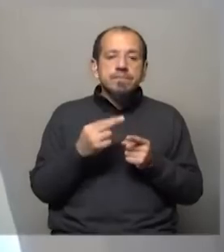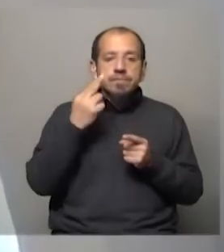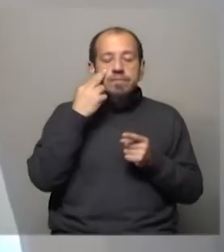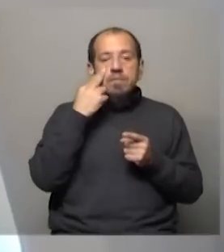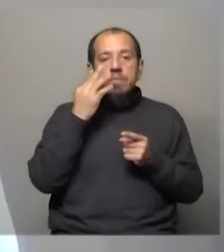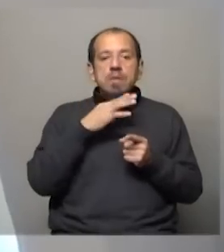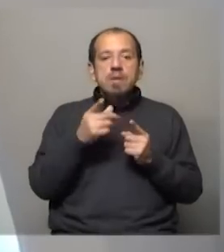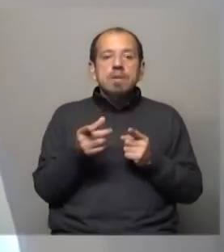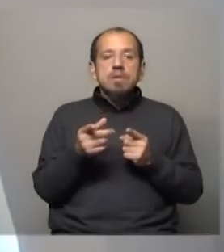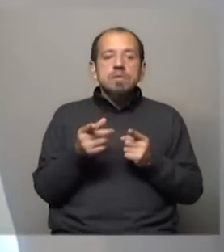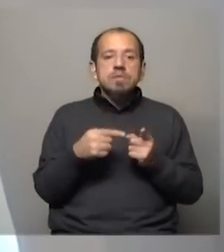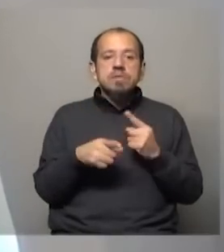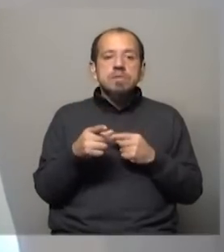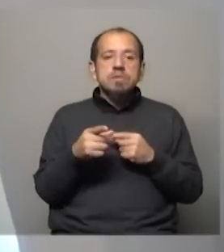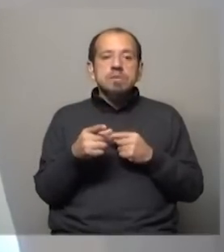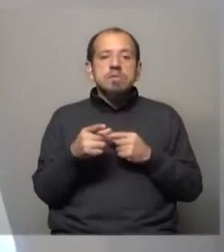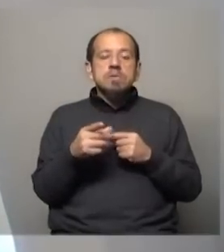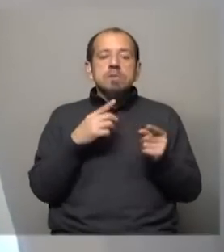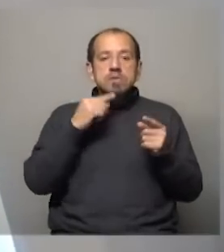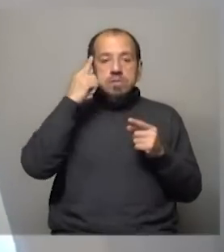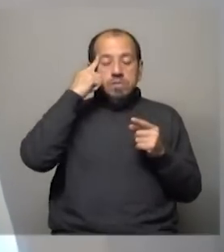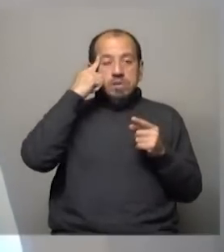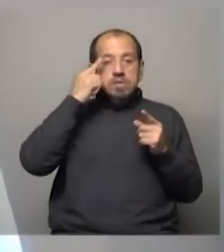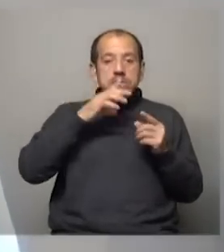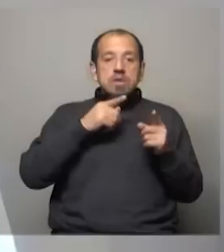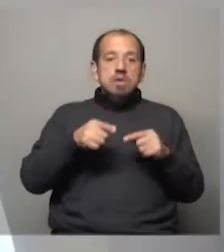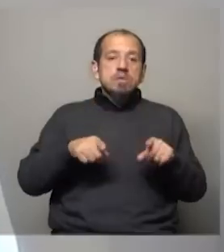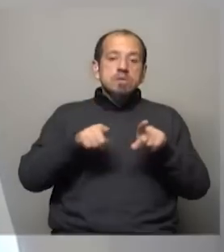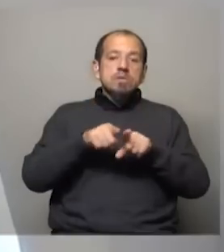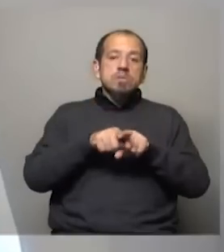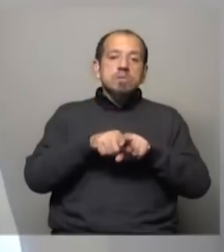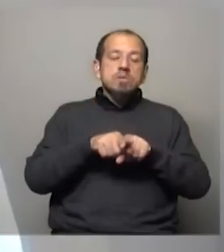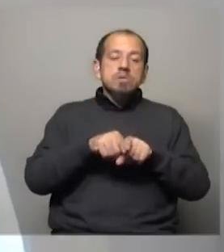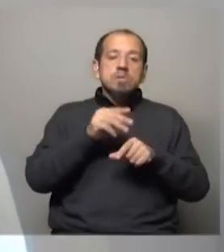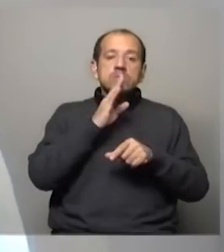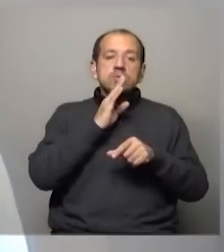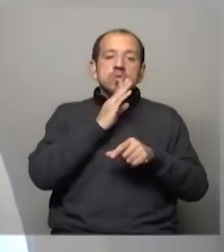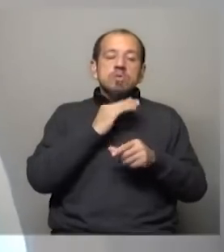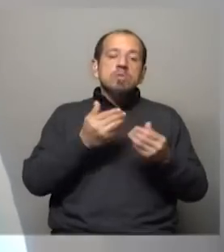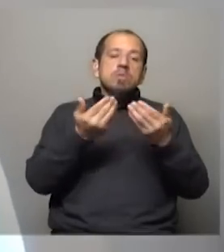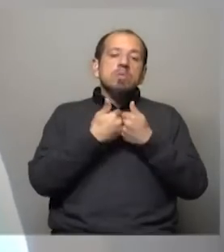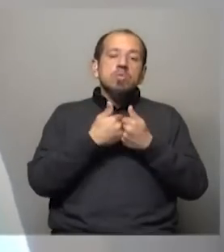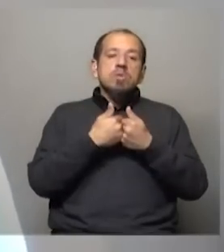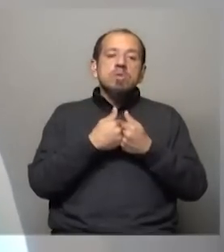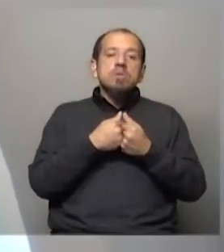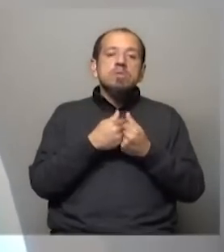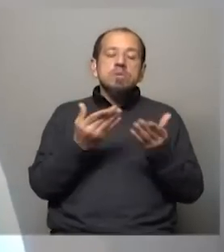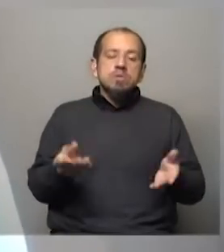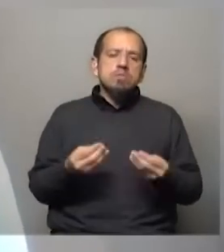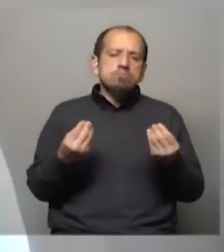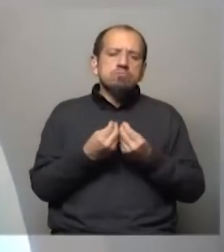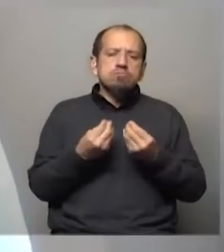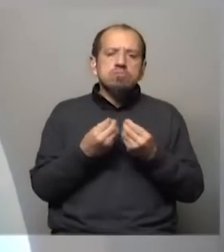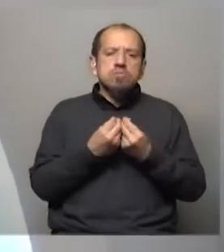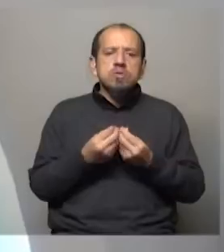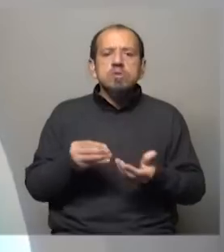se ve a través del prisma norteamericano y se piensa que aquí ocurre lo mismo que en Estados Unidos me han preguntado estos días infinidad de veces